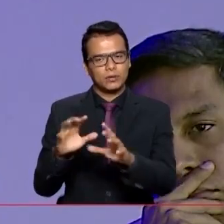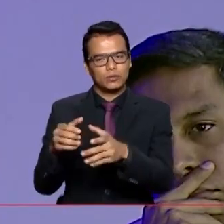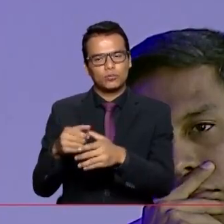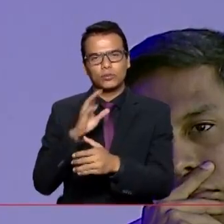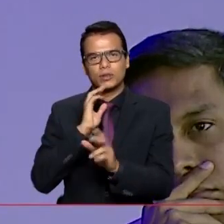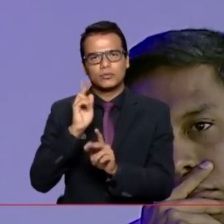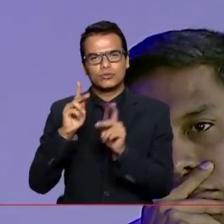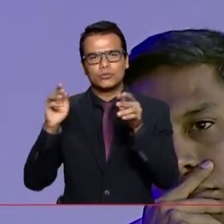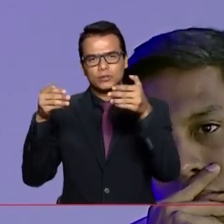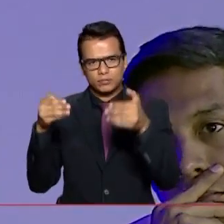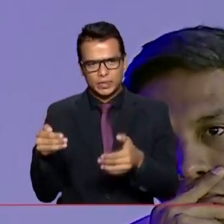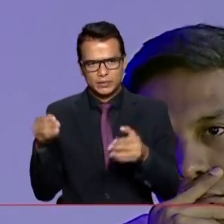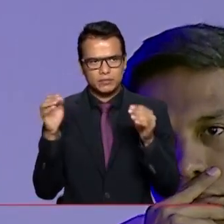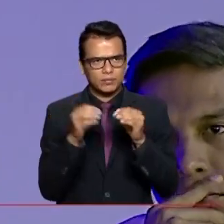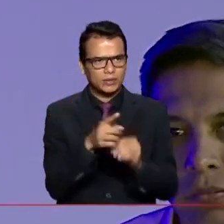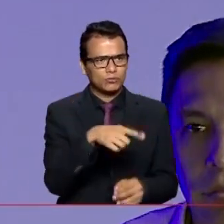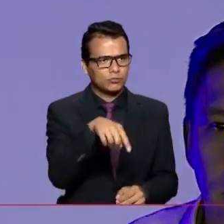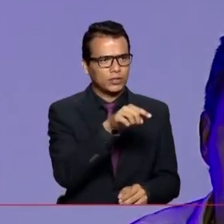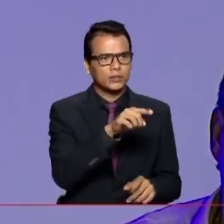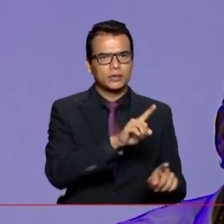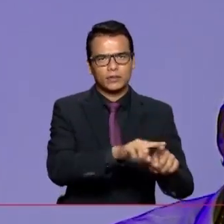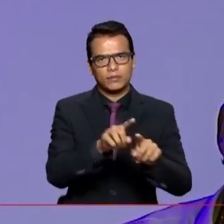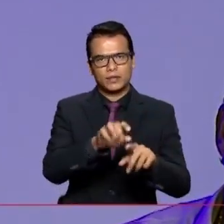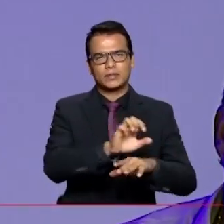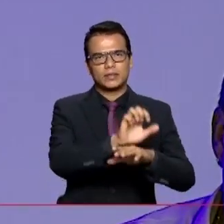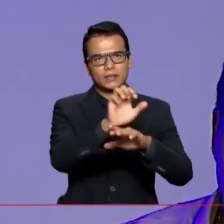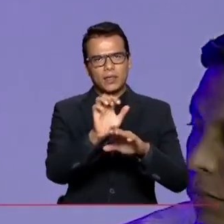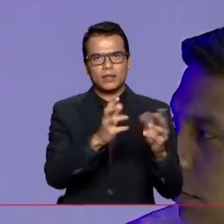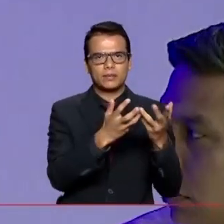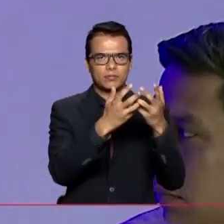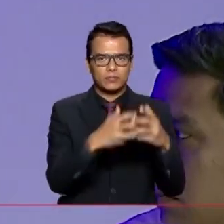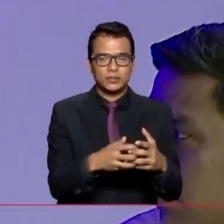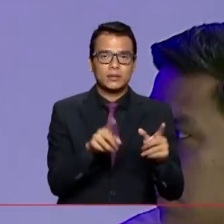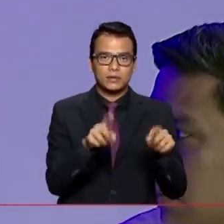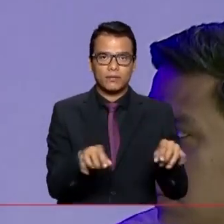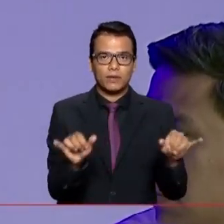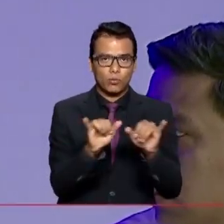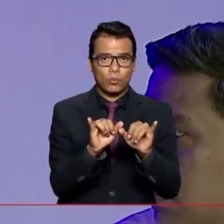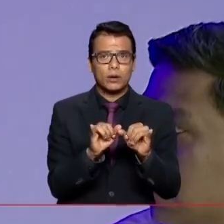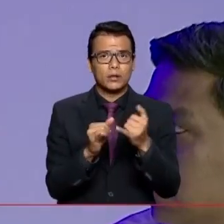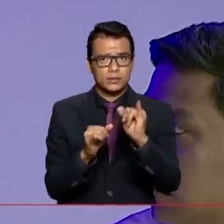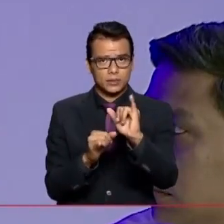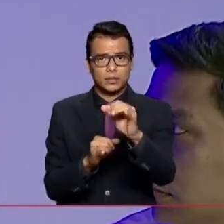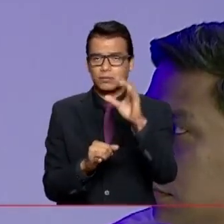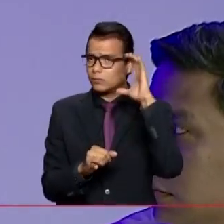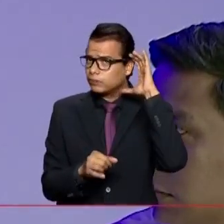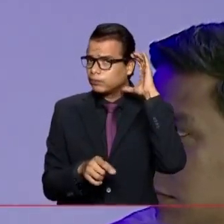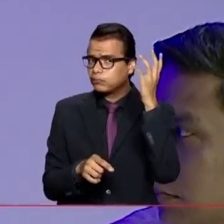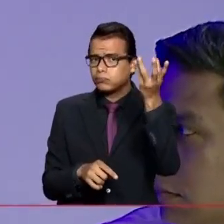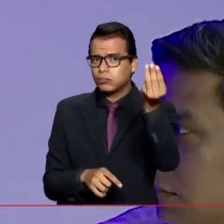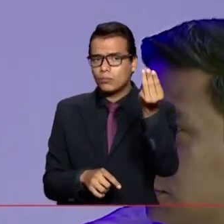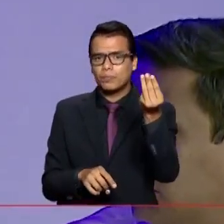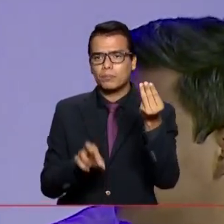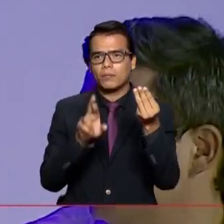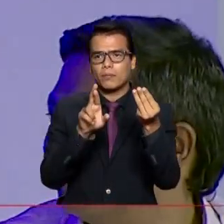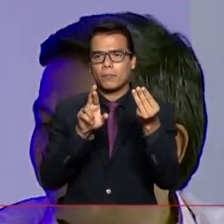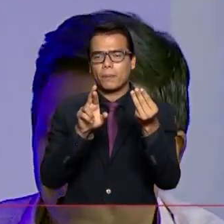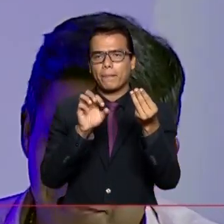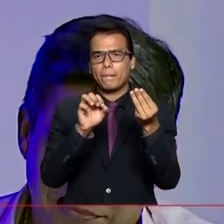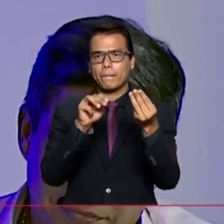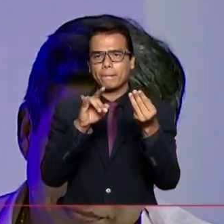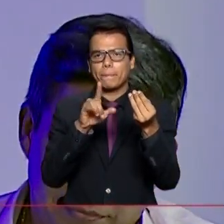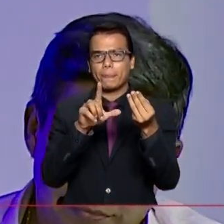sector privado a que siga el paso. Hay empresas como Calzado Rómulo que lo hacen con personas auditivas,